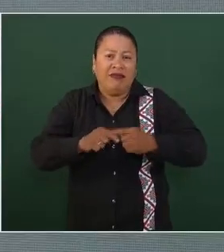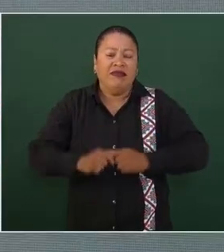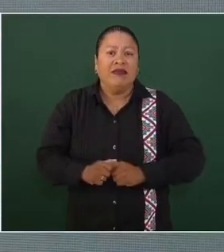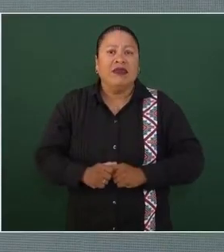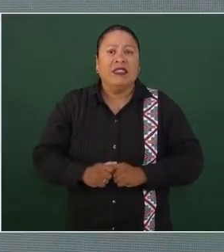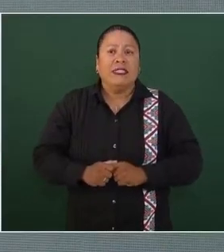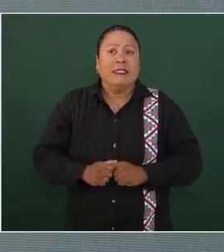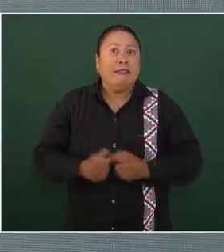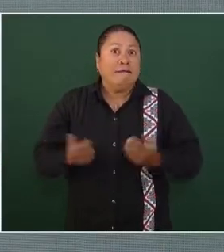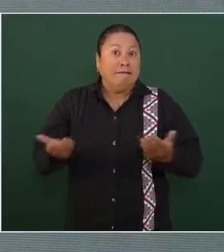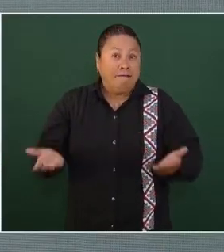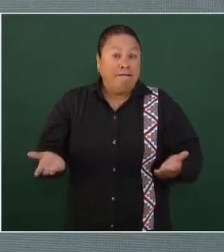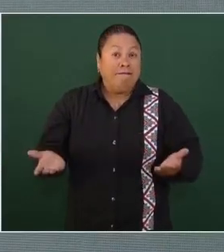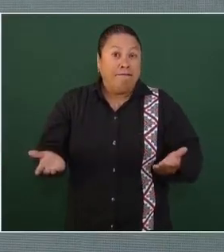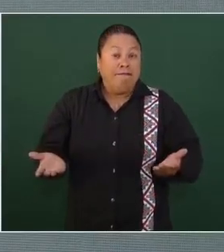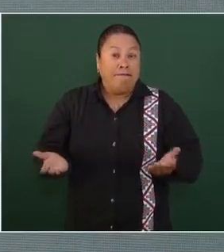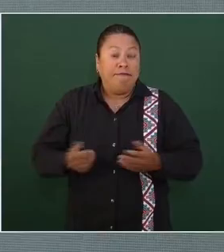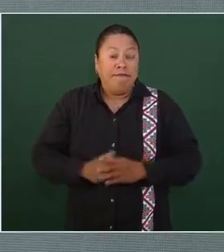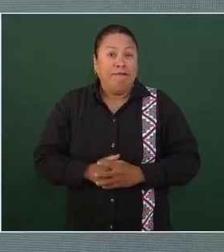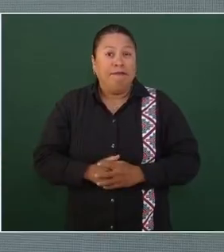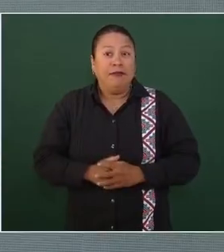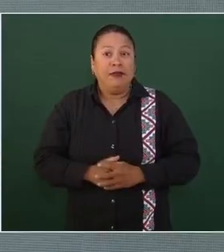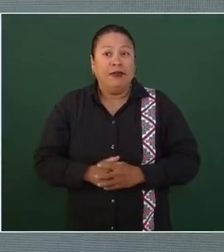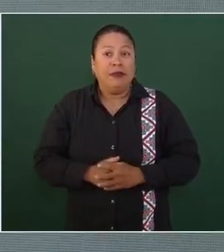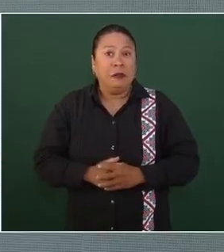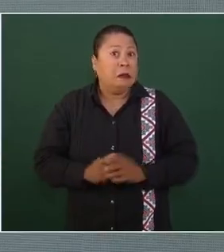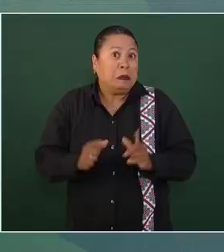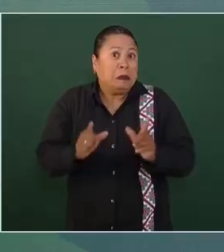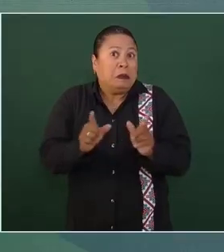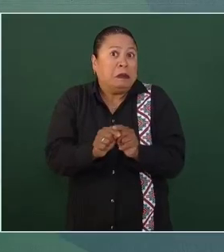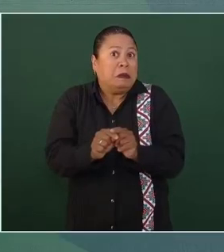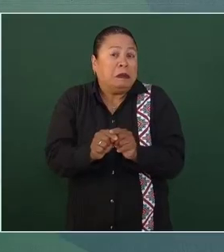es nada más